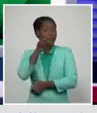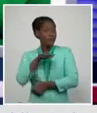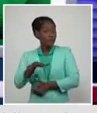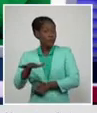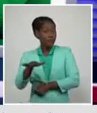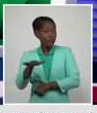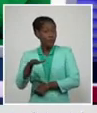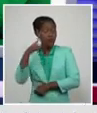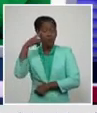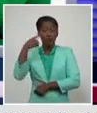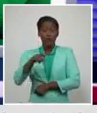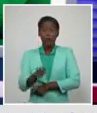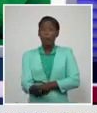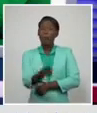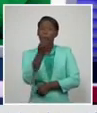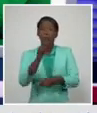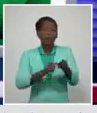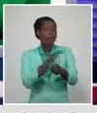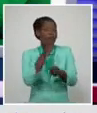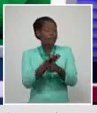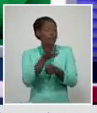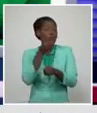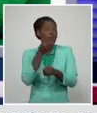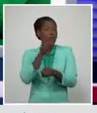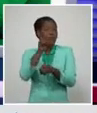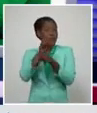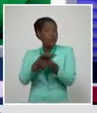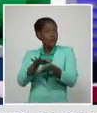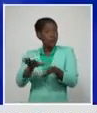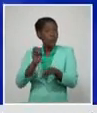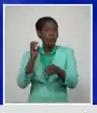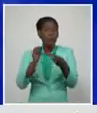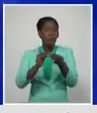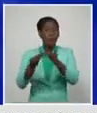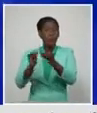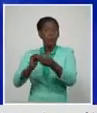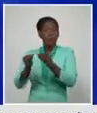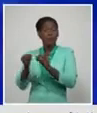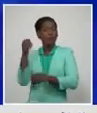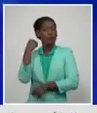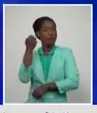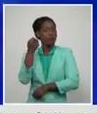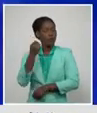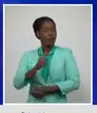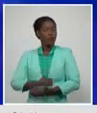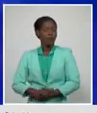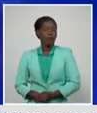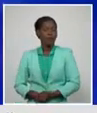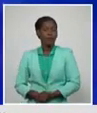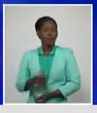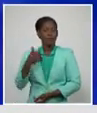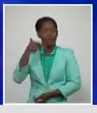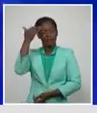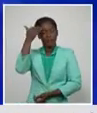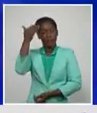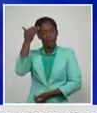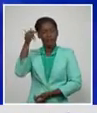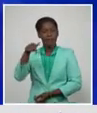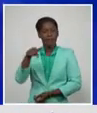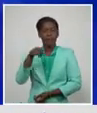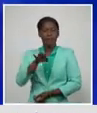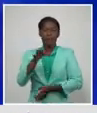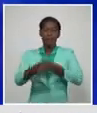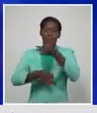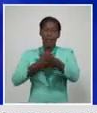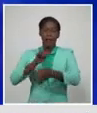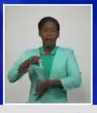aplicada, el riesgo de transmisión es muy elevado. Le agradecemos, doctor, su presencia hoy en el estudio. Lo esperamos mañana para seguir compartiendo